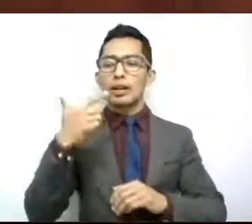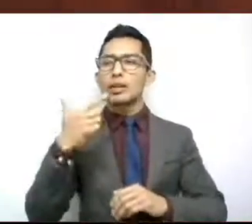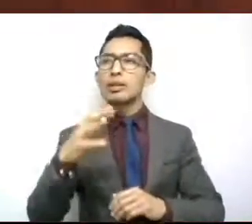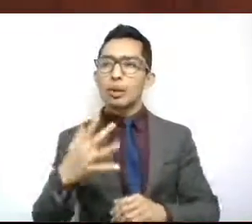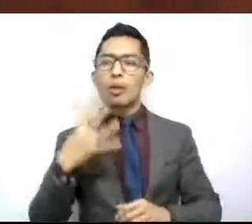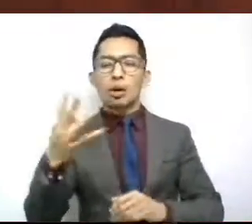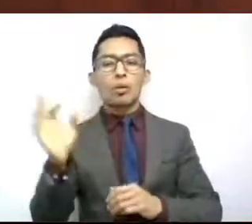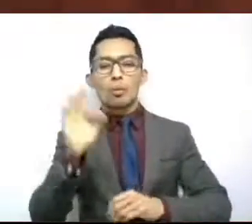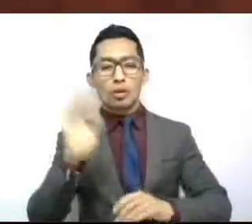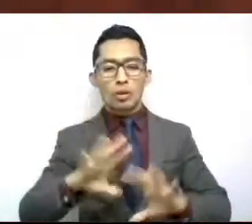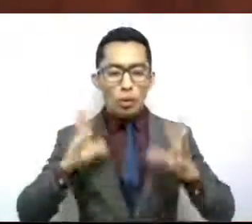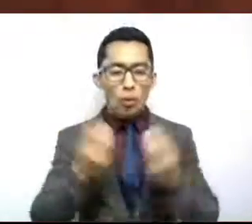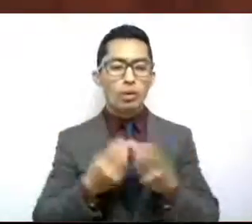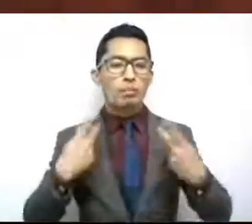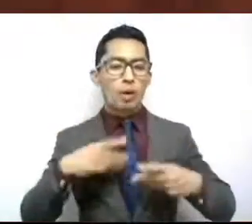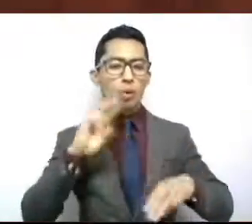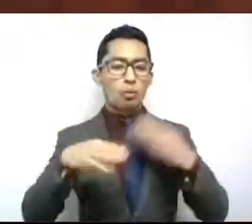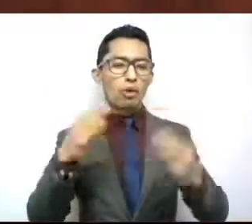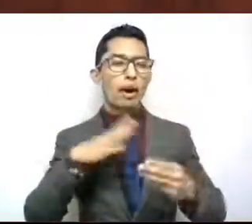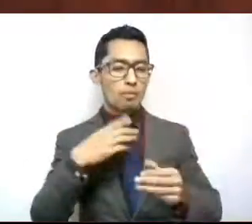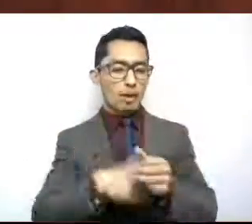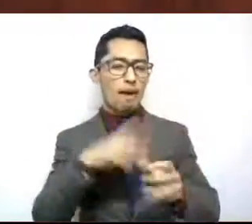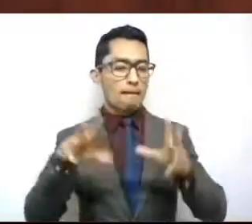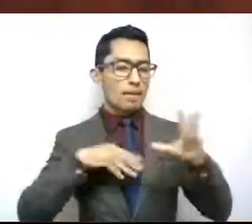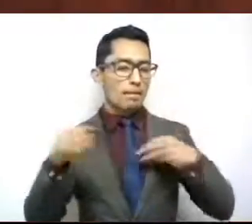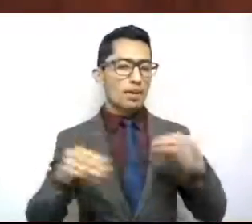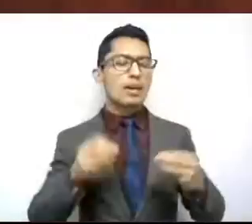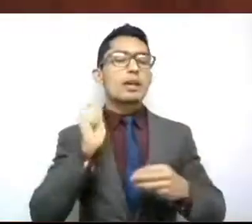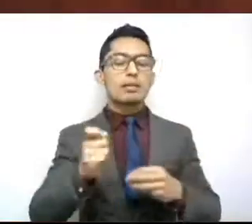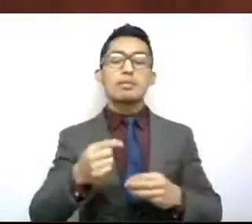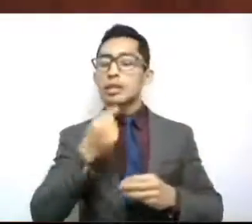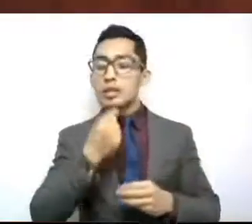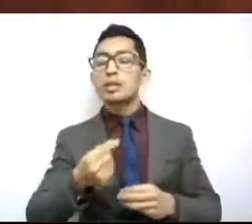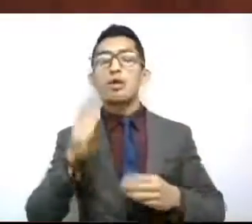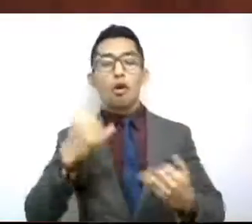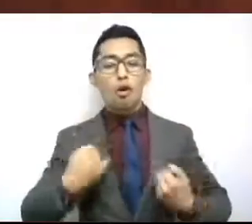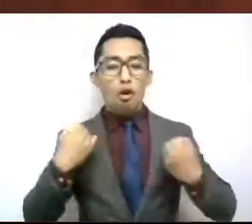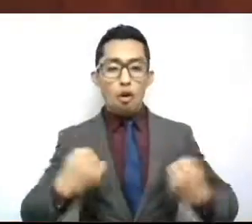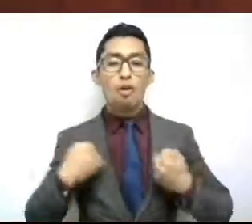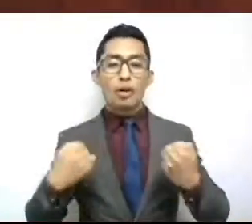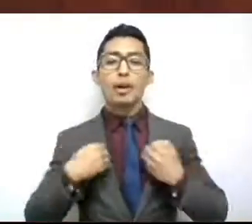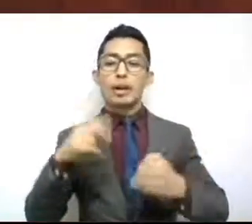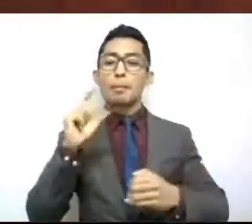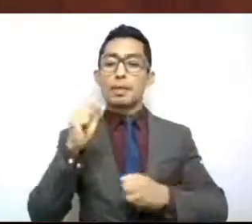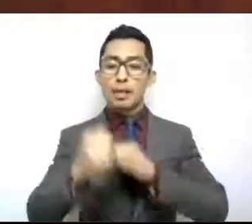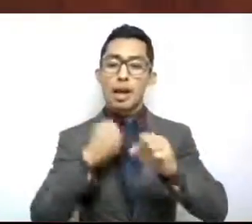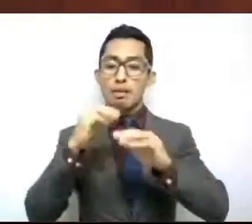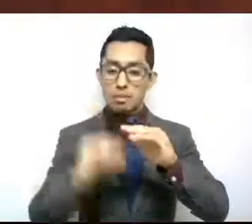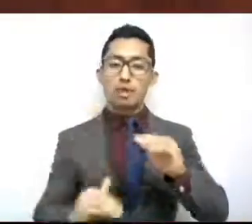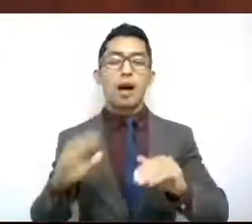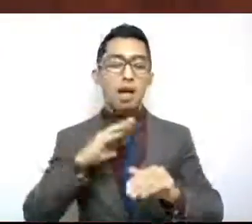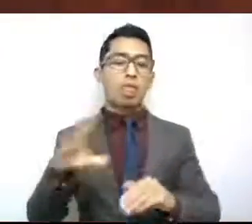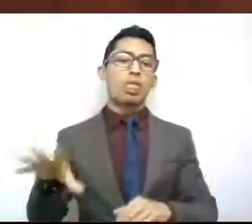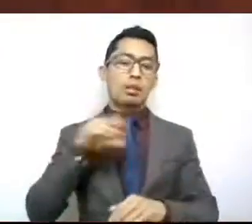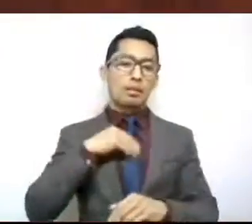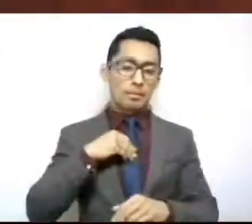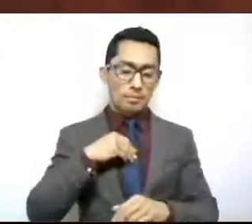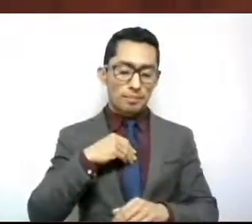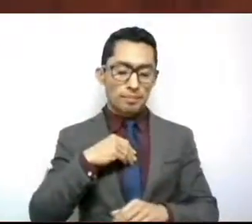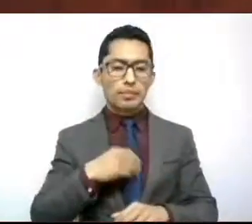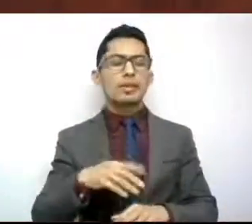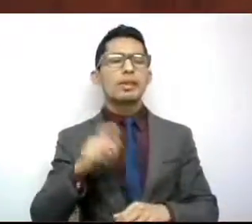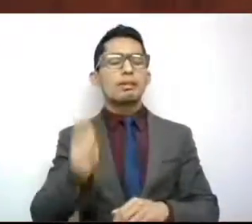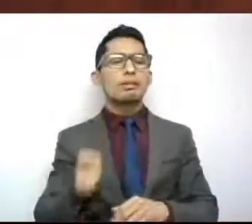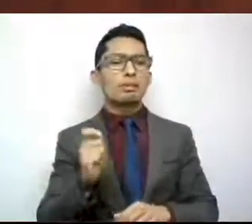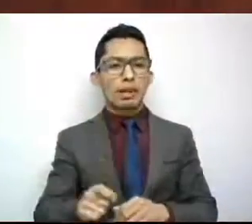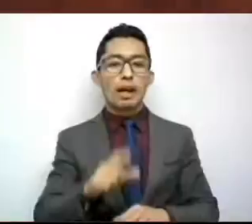54% del total mundial de infecciones, corresponde a niños y adolescentes menores de 20 años. La prevalencia oscila